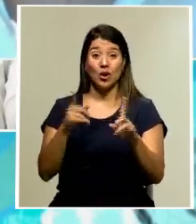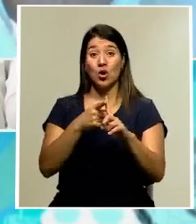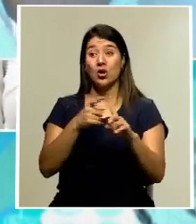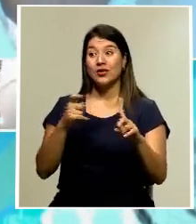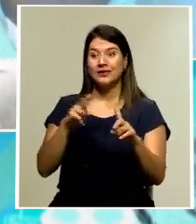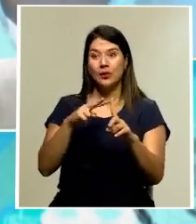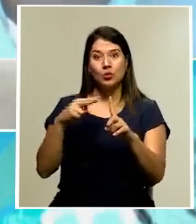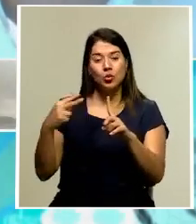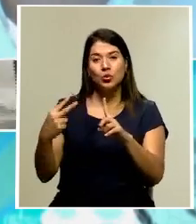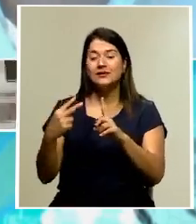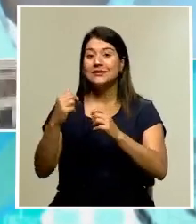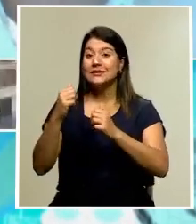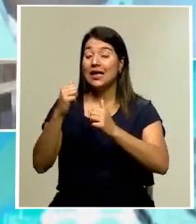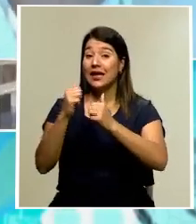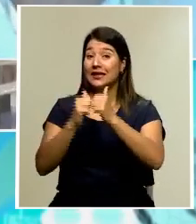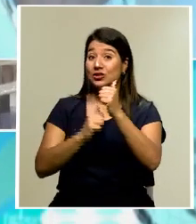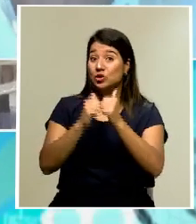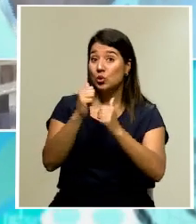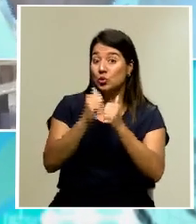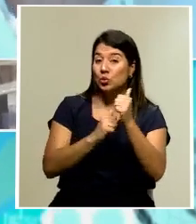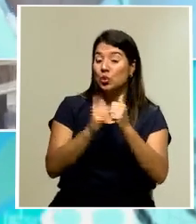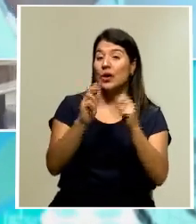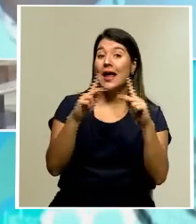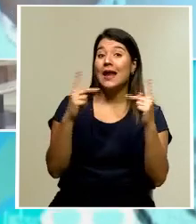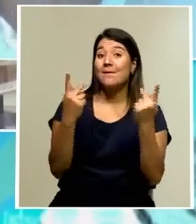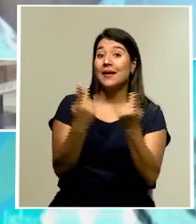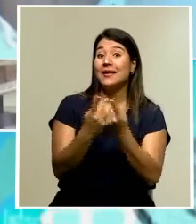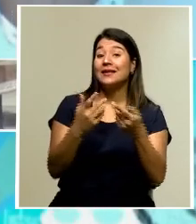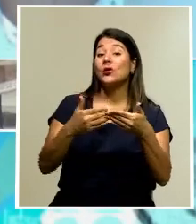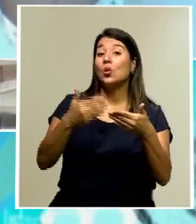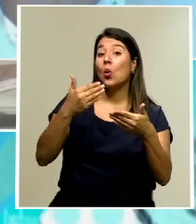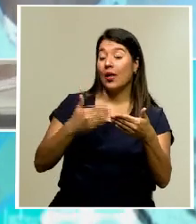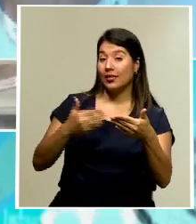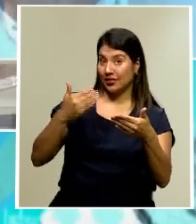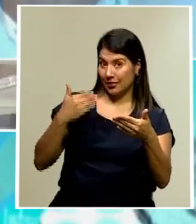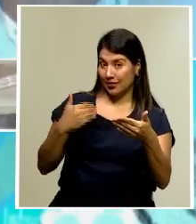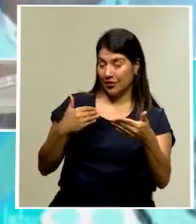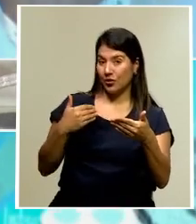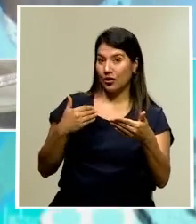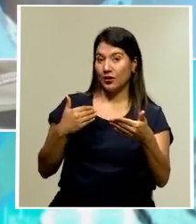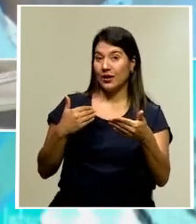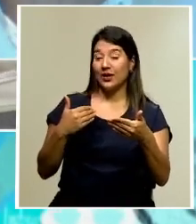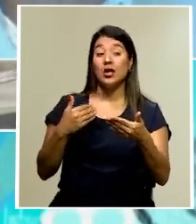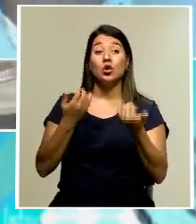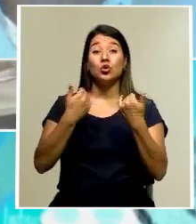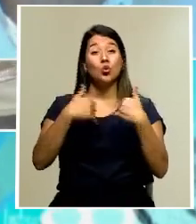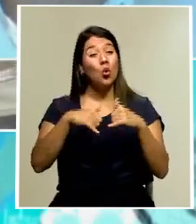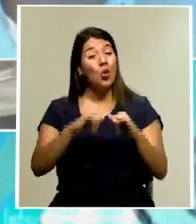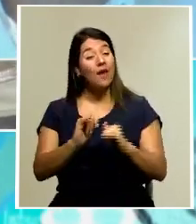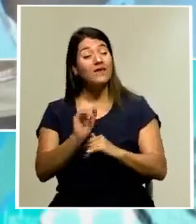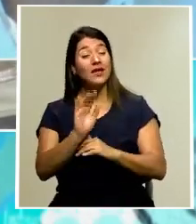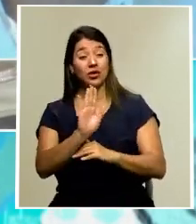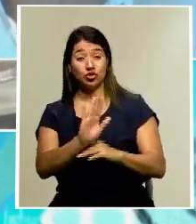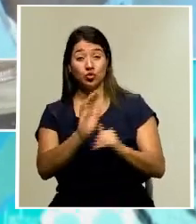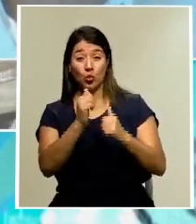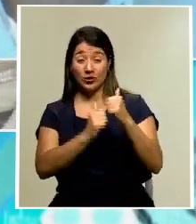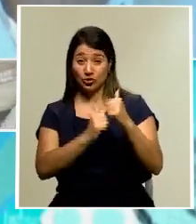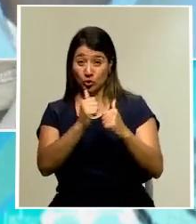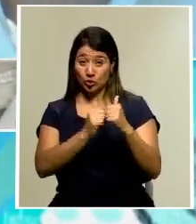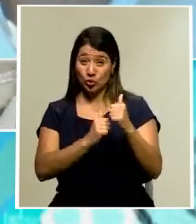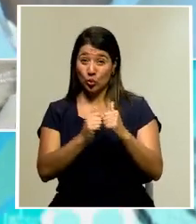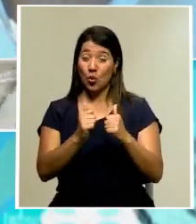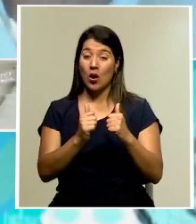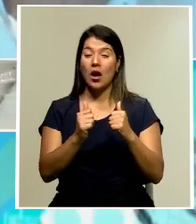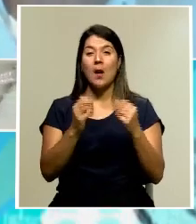de la estructura partidaria anterior, la que se está conformando, sigue siendo una estructura partidaria, digamos,